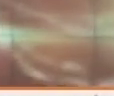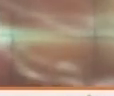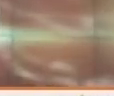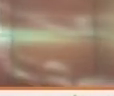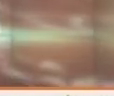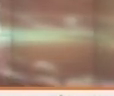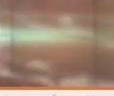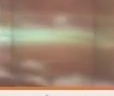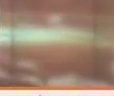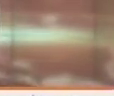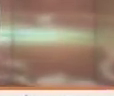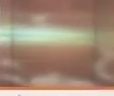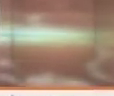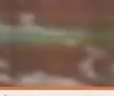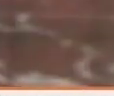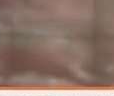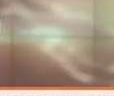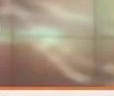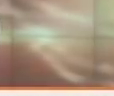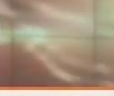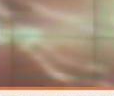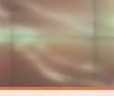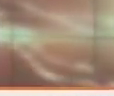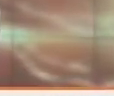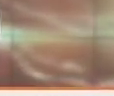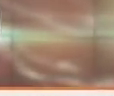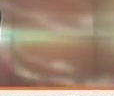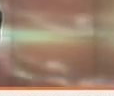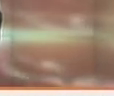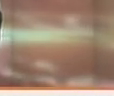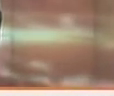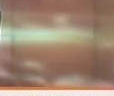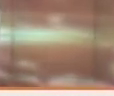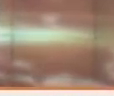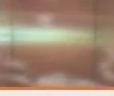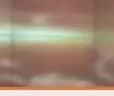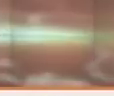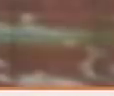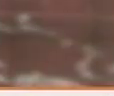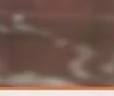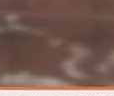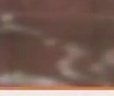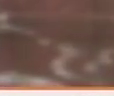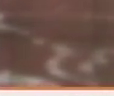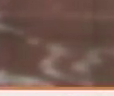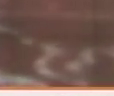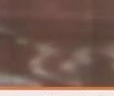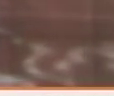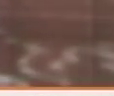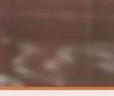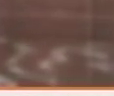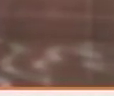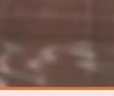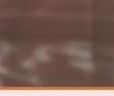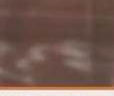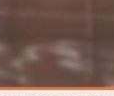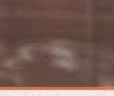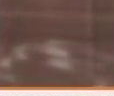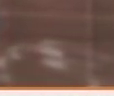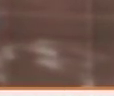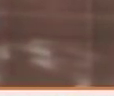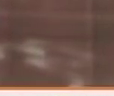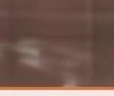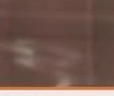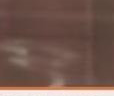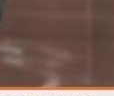Kirchner. Ahora nos vinculamos con noticias nacionales. Vámonos a la sede en vivo y directo del Ministerio Público, el fiscal general de la República, Tarek William Saate, con